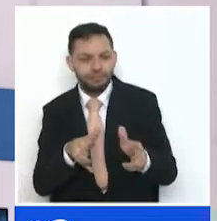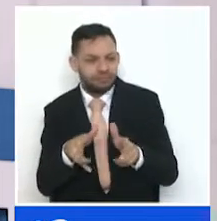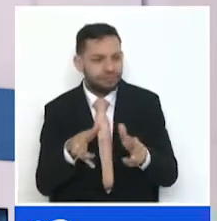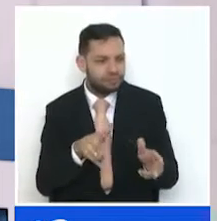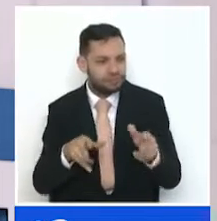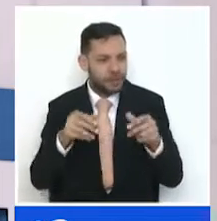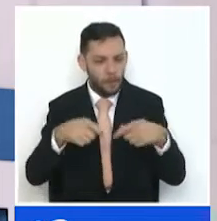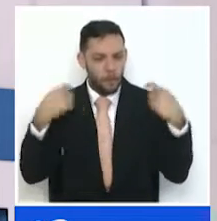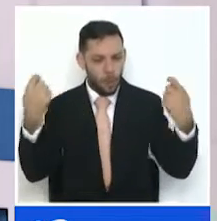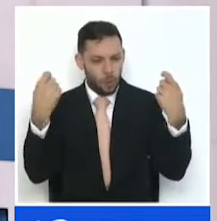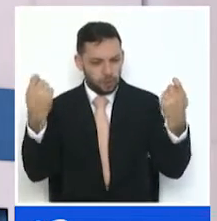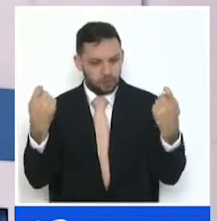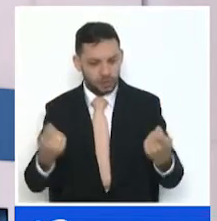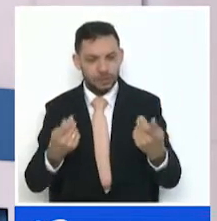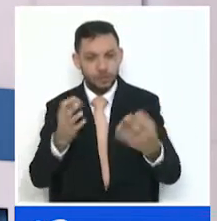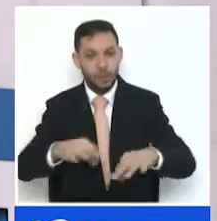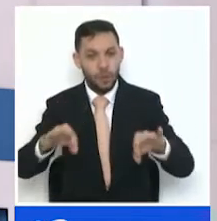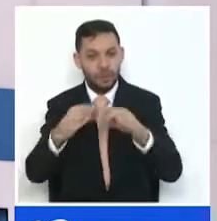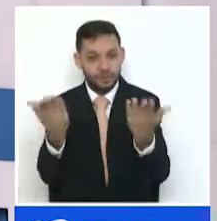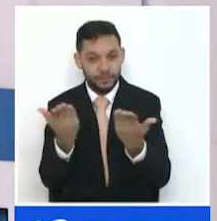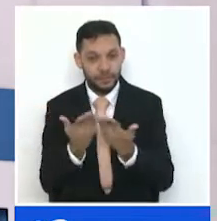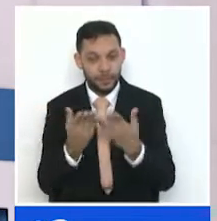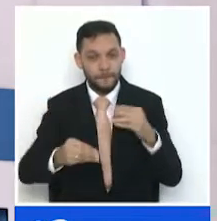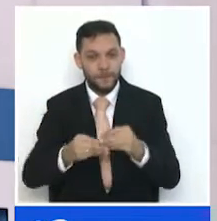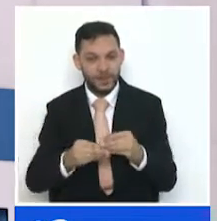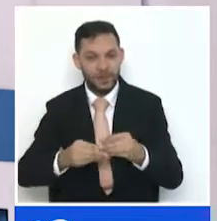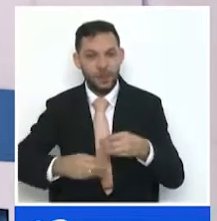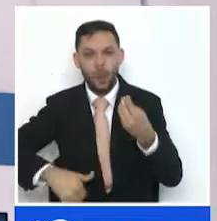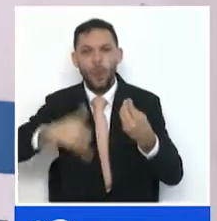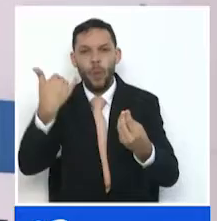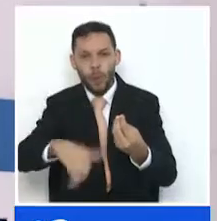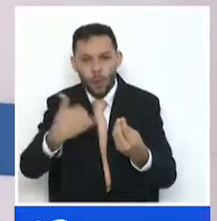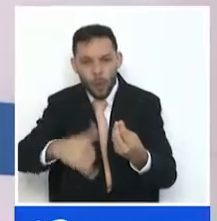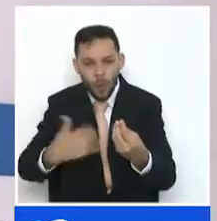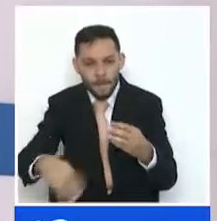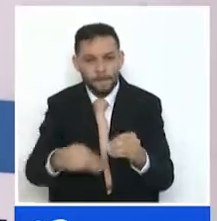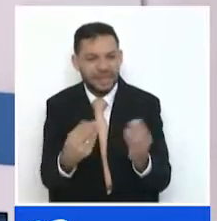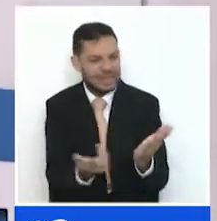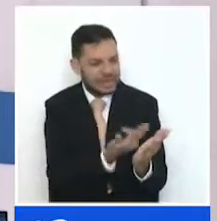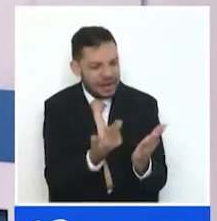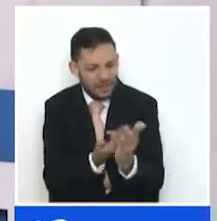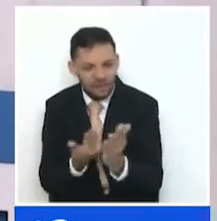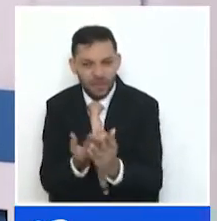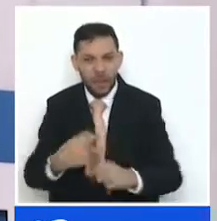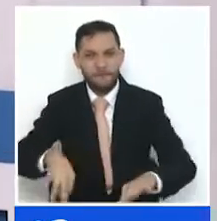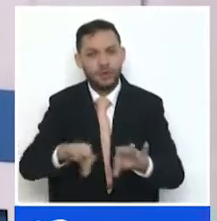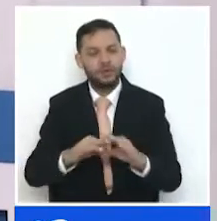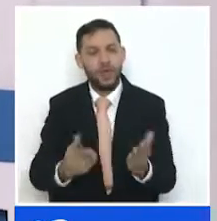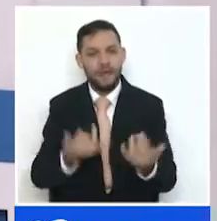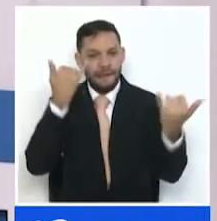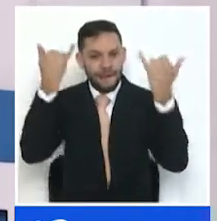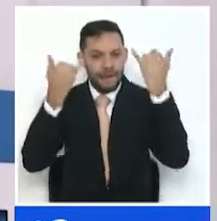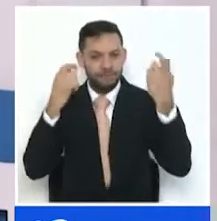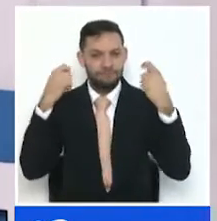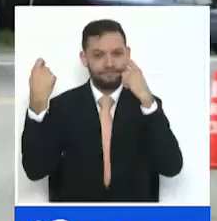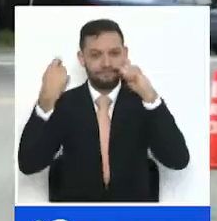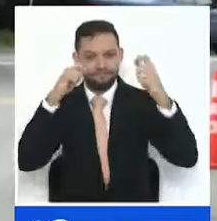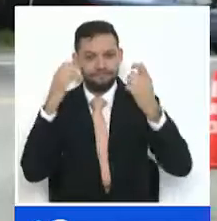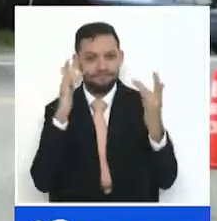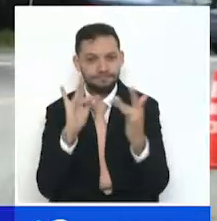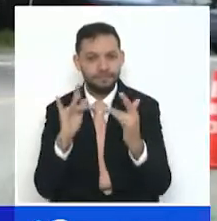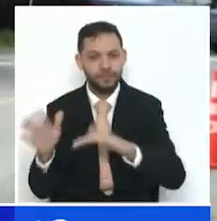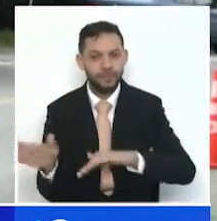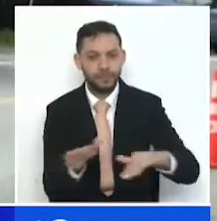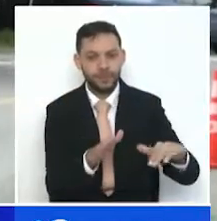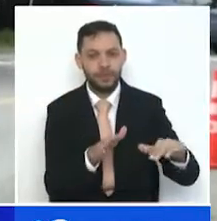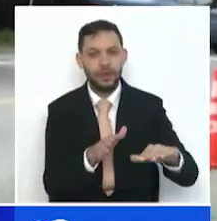a la educación en materia vial. Juegos interactivos, cartillas y otras acciones hacen parte de esta estrategia. En el